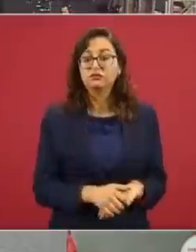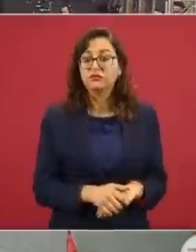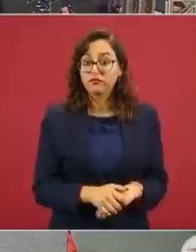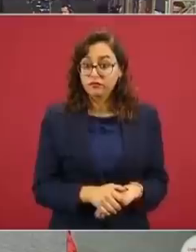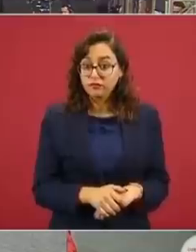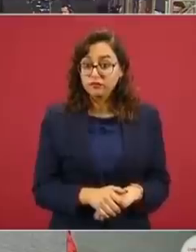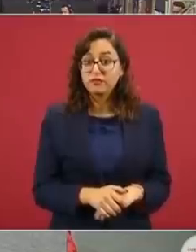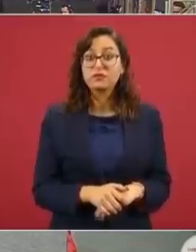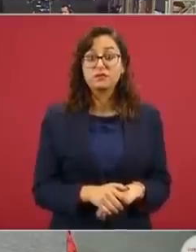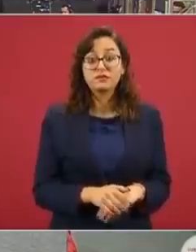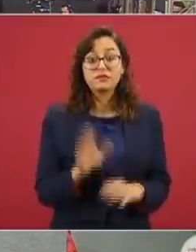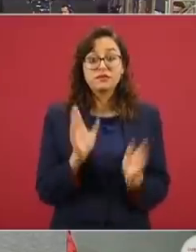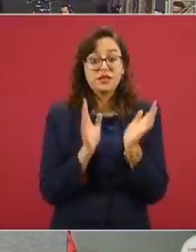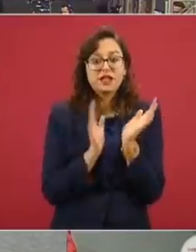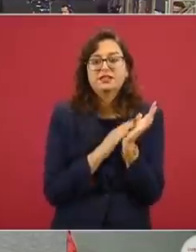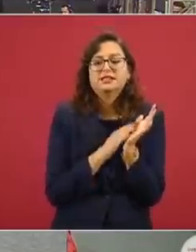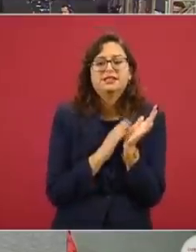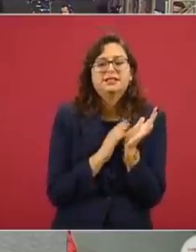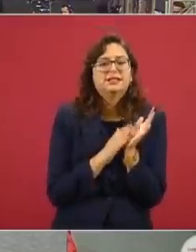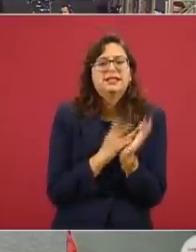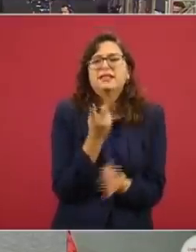una telenovela.